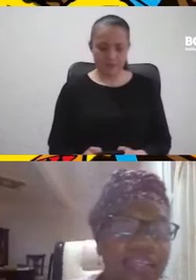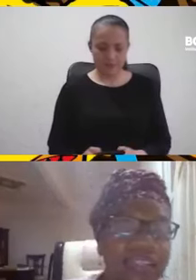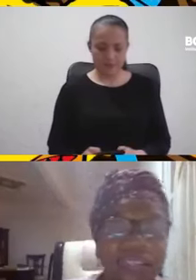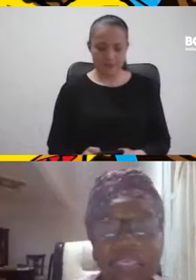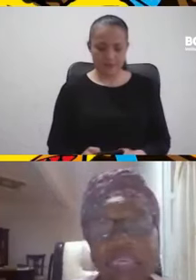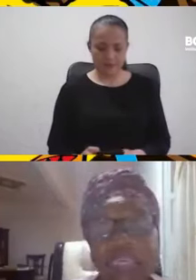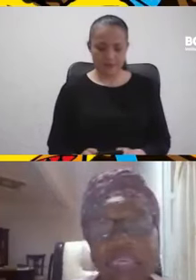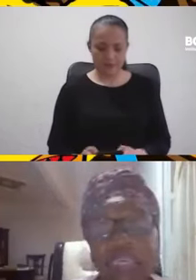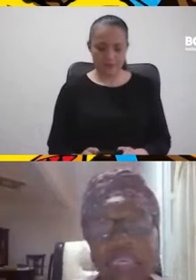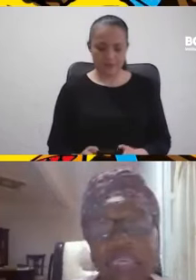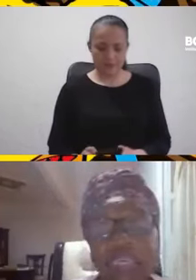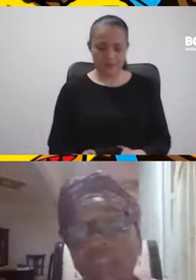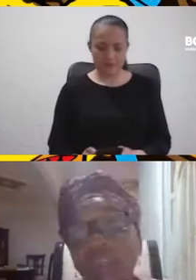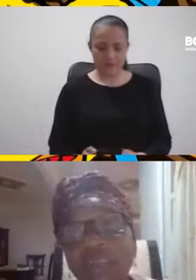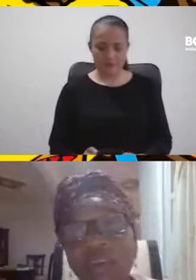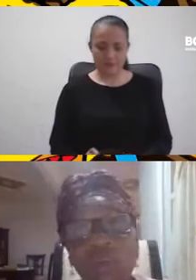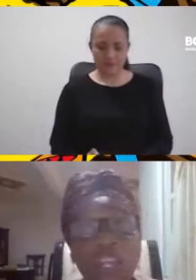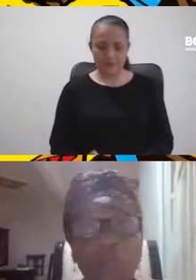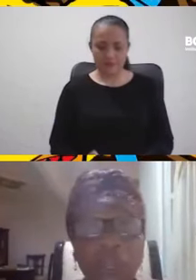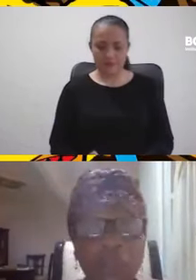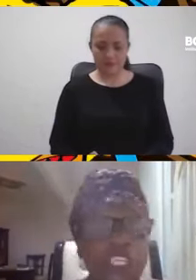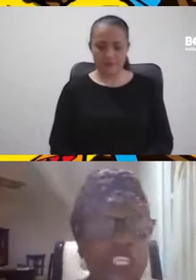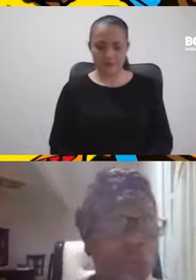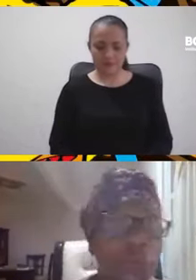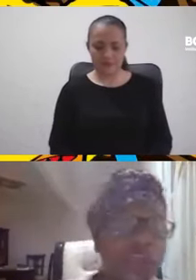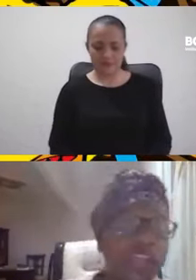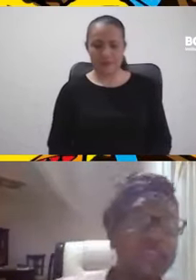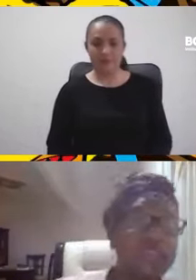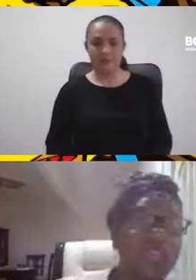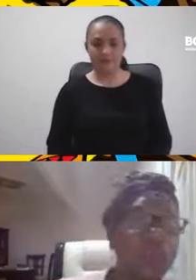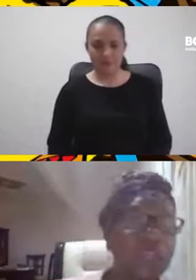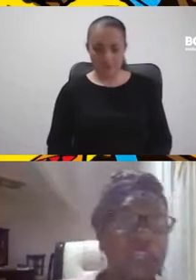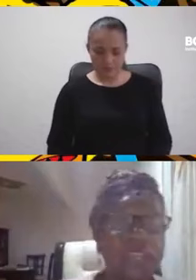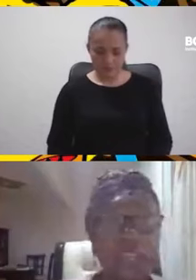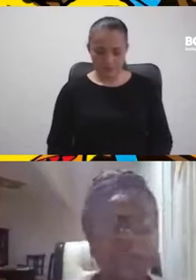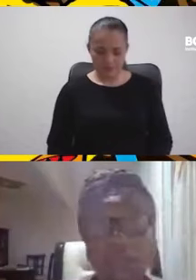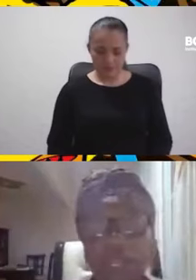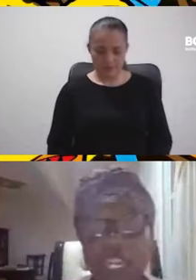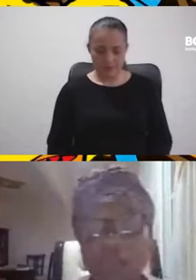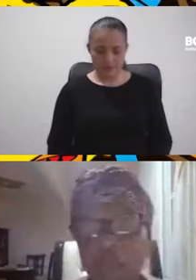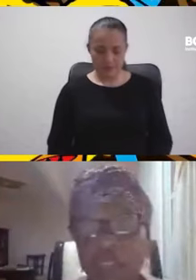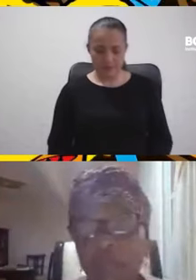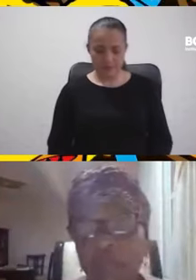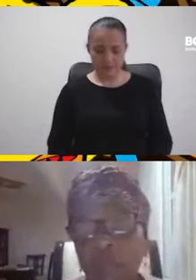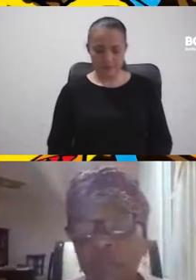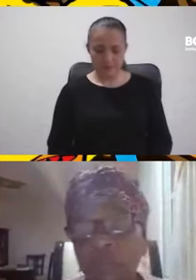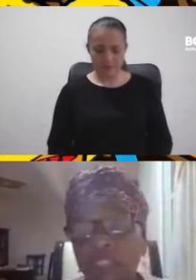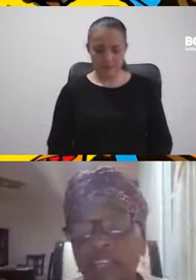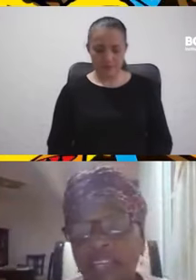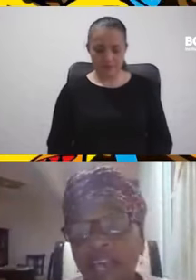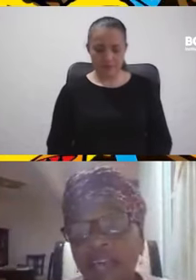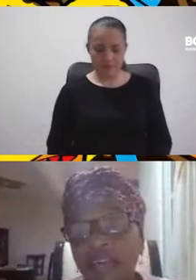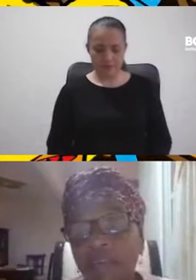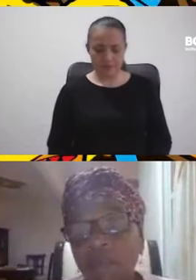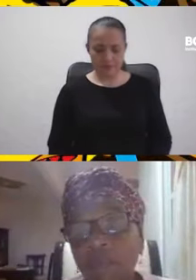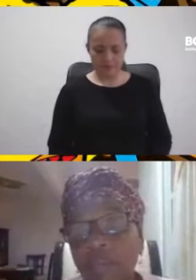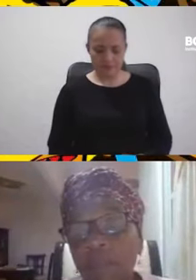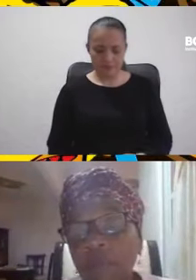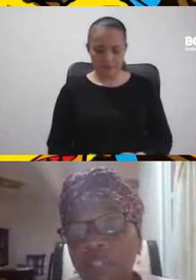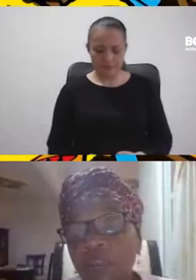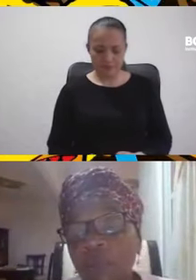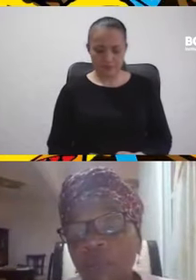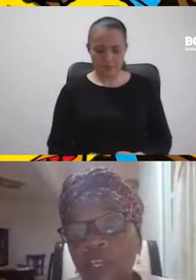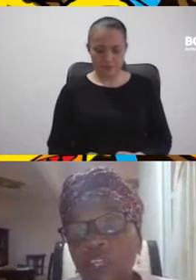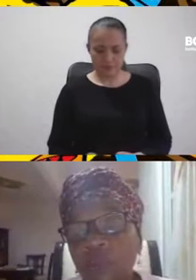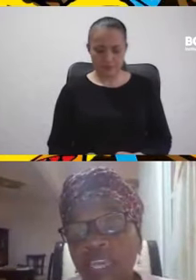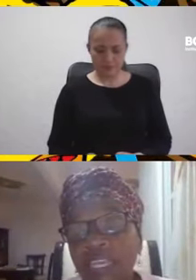Y sí, claro, con el permiso, pues, que Uriel responda, pero me gustaría pues aportar